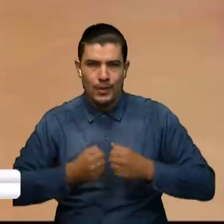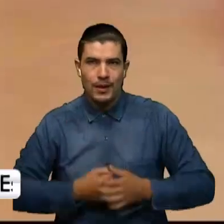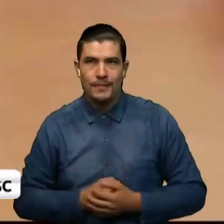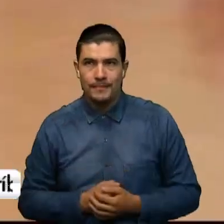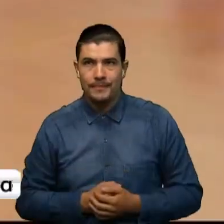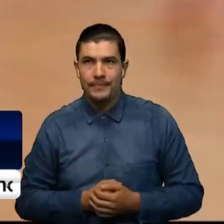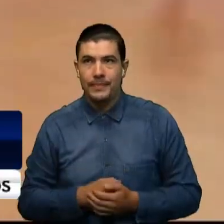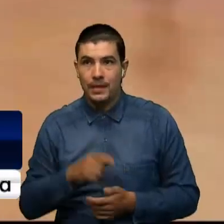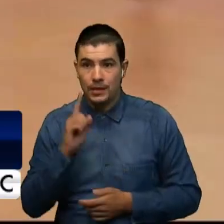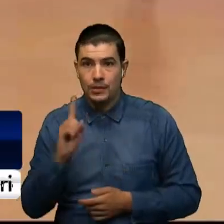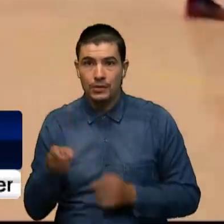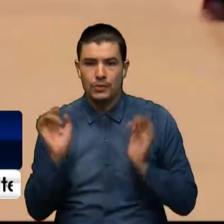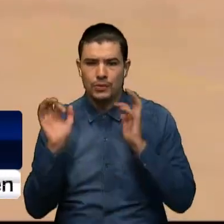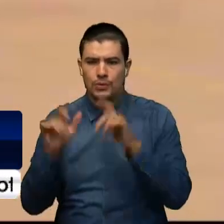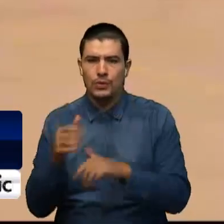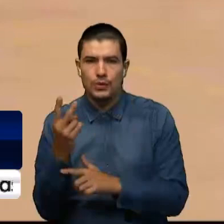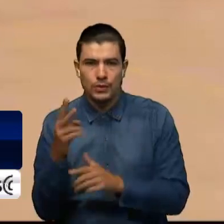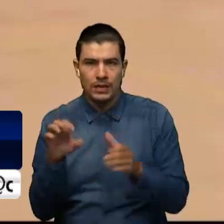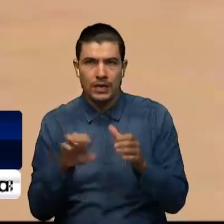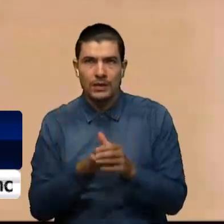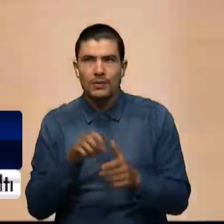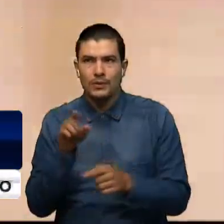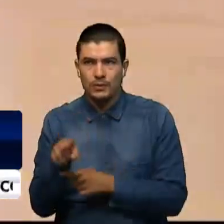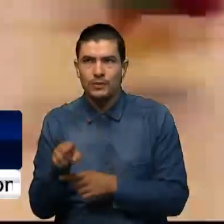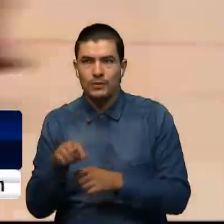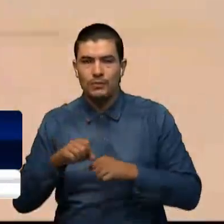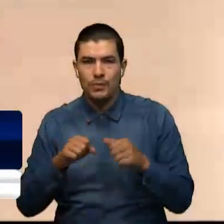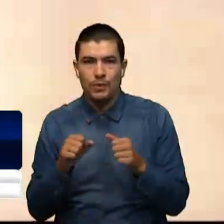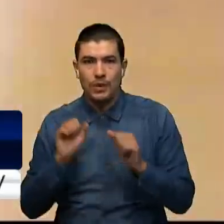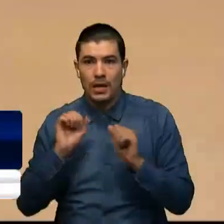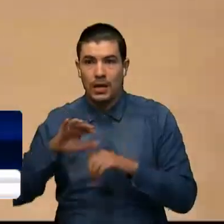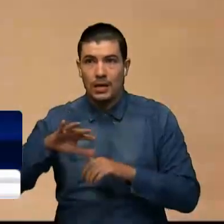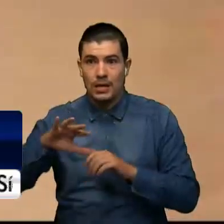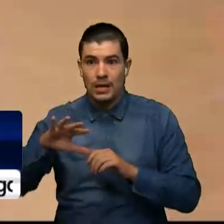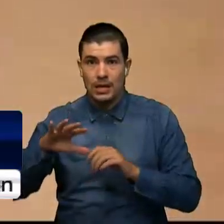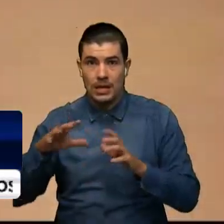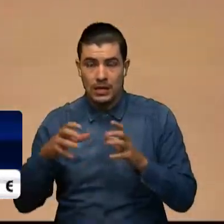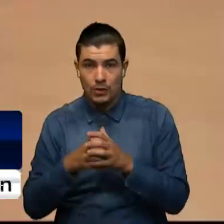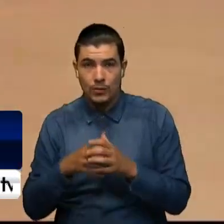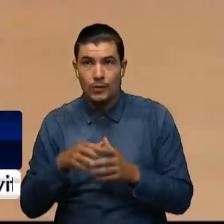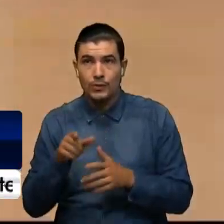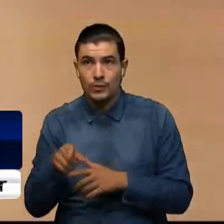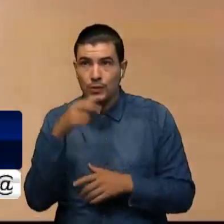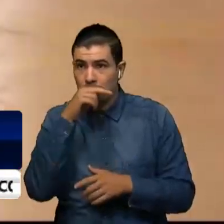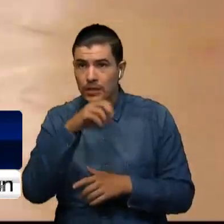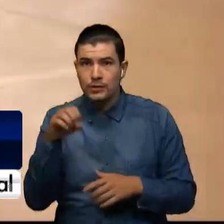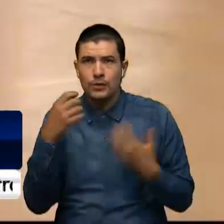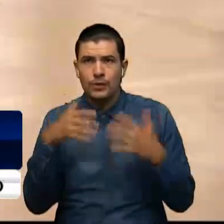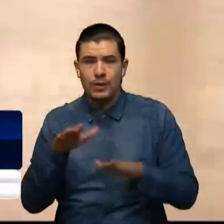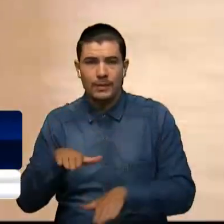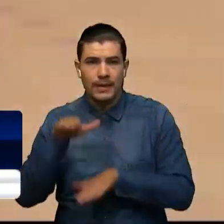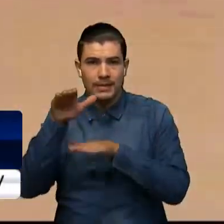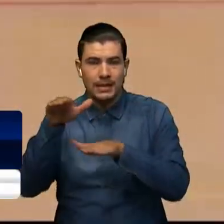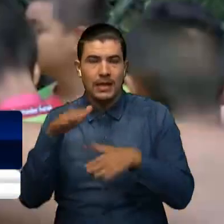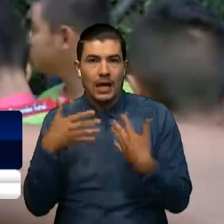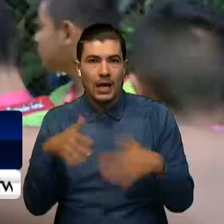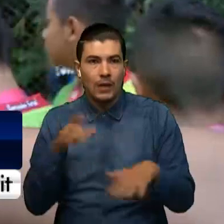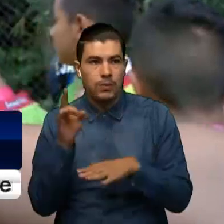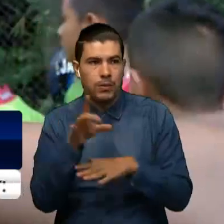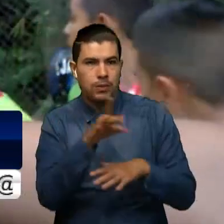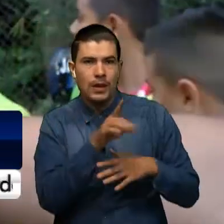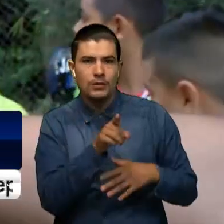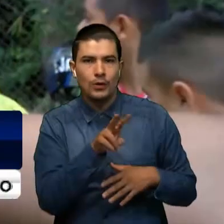el torneo reunió a dos equipos en la capital del país donde el quinteto santandereano se midió ante representaciones de 12 departamentos